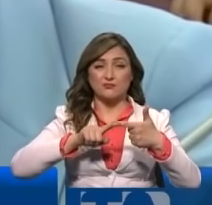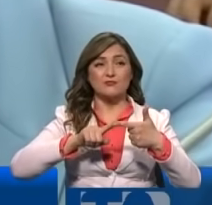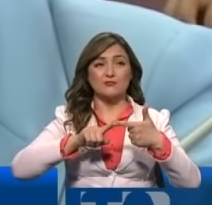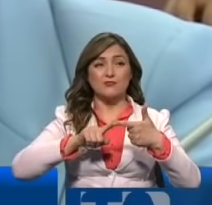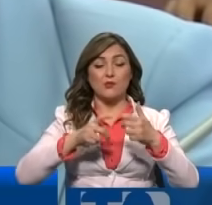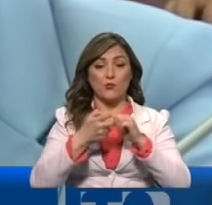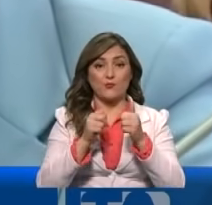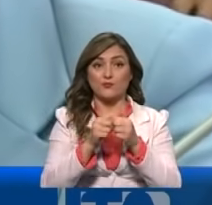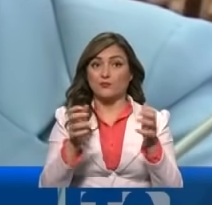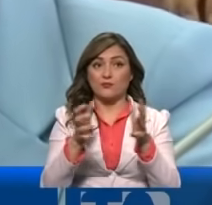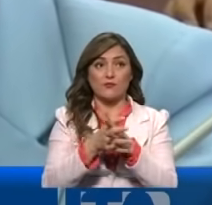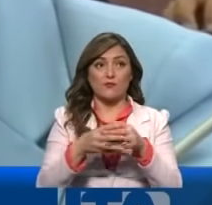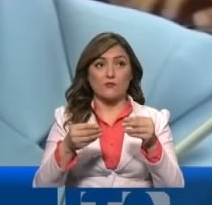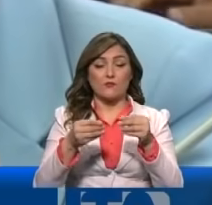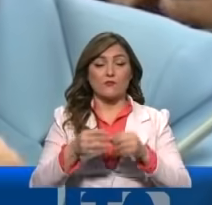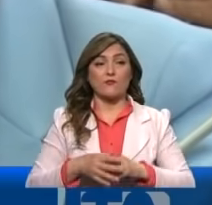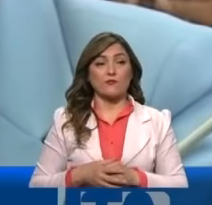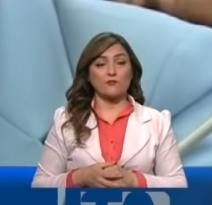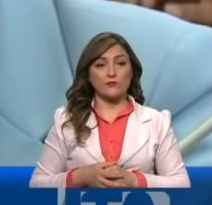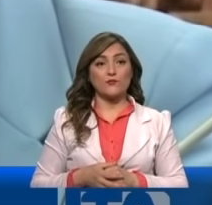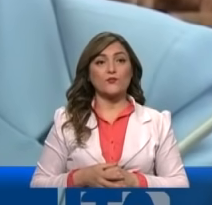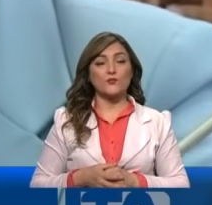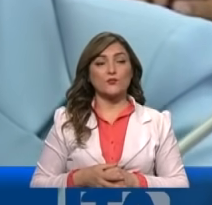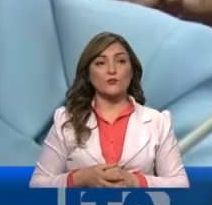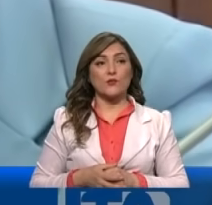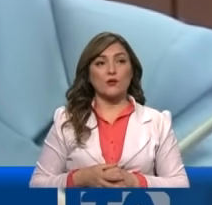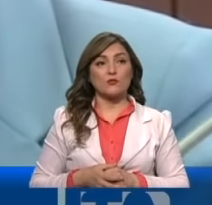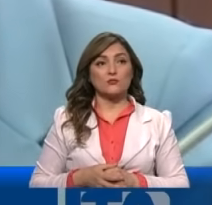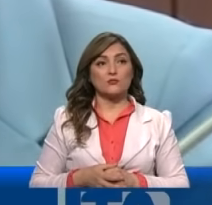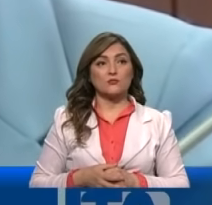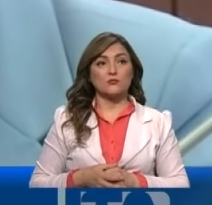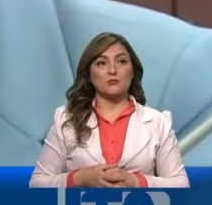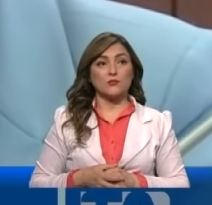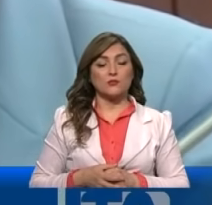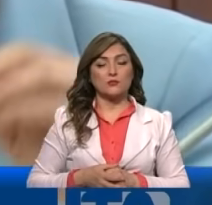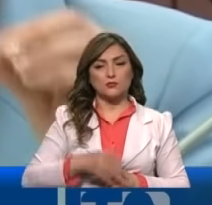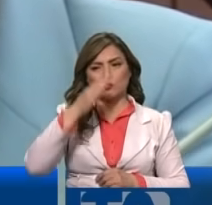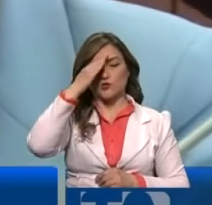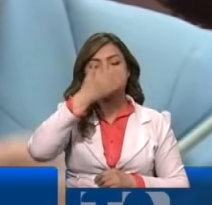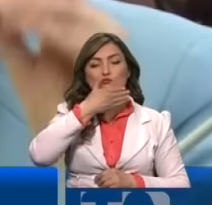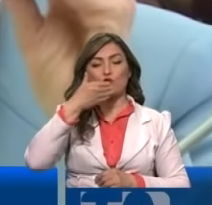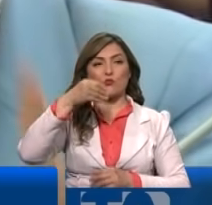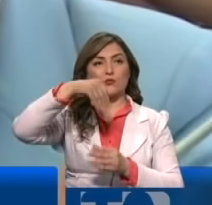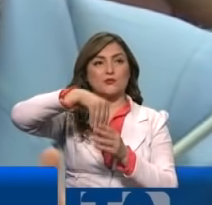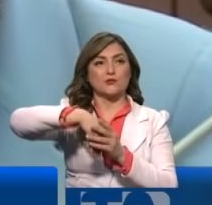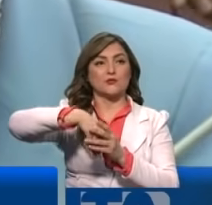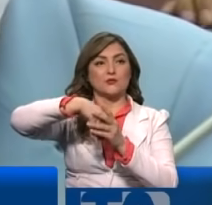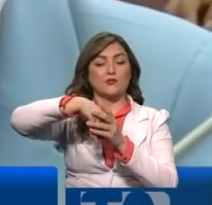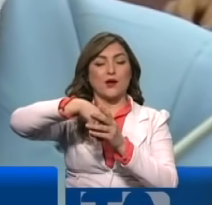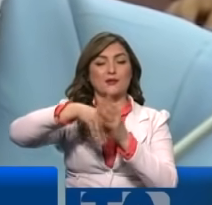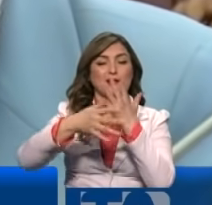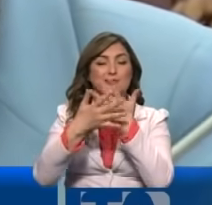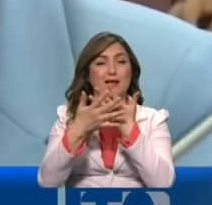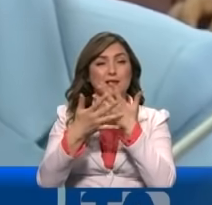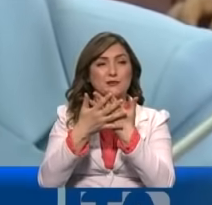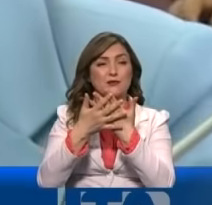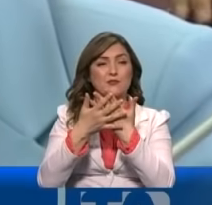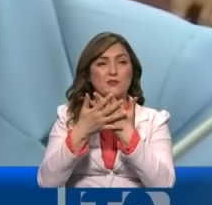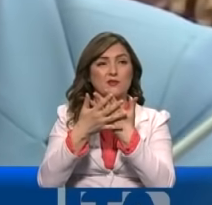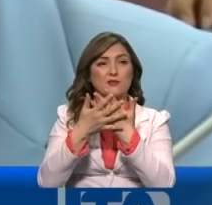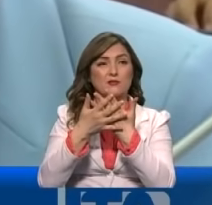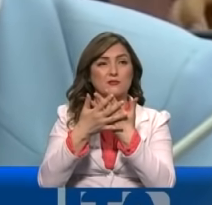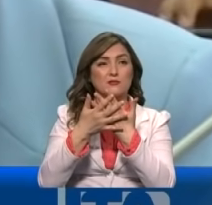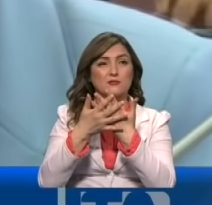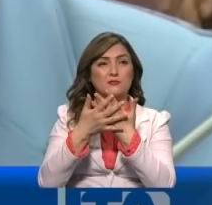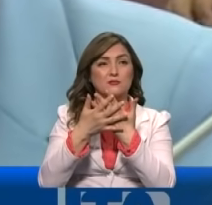se van a solucionar porque nosotros pongamos a nuestros mejores efectivos a meter dentro de sus celdas a aquellos